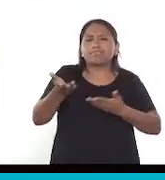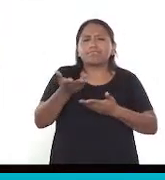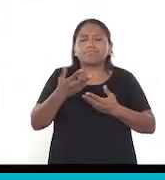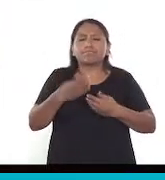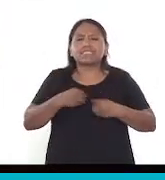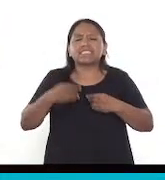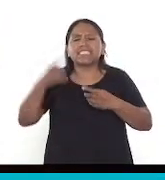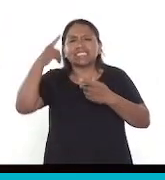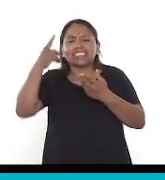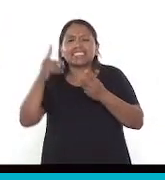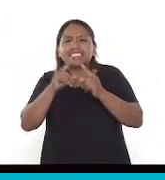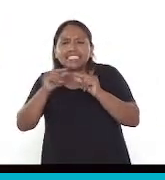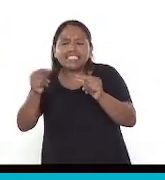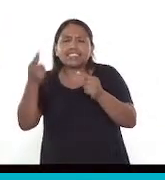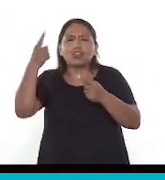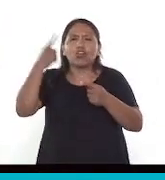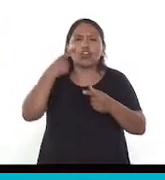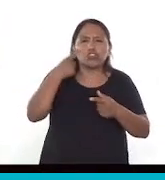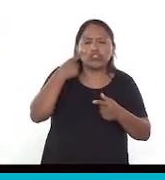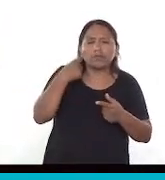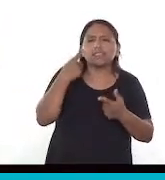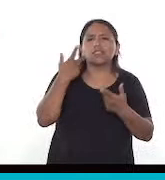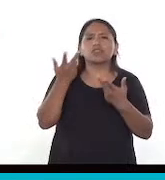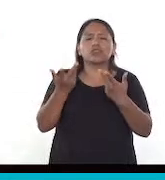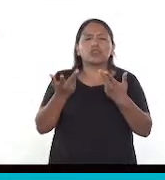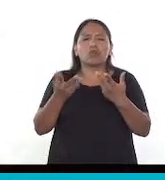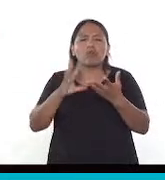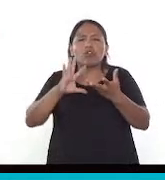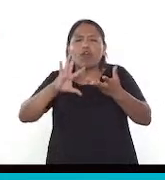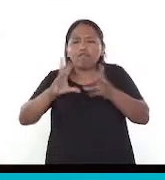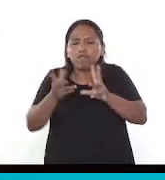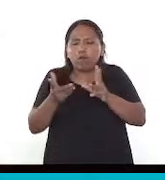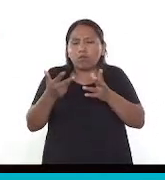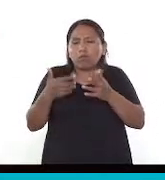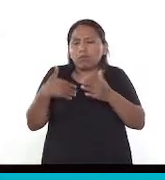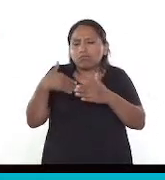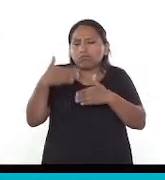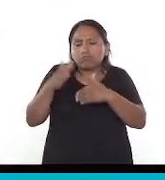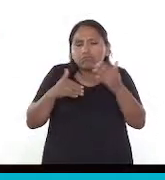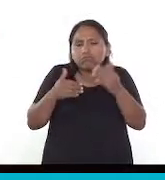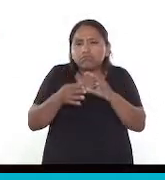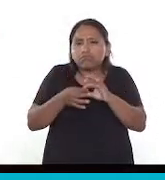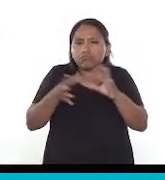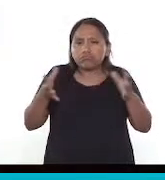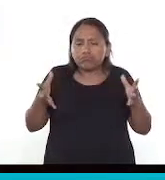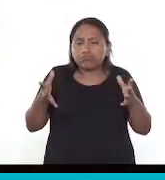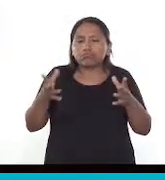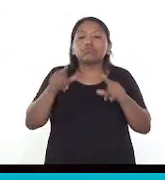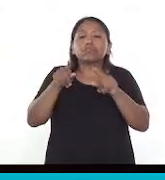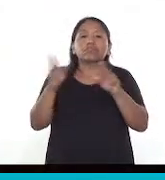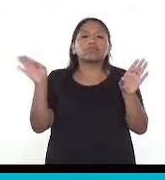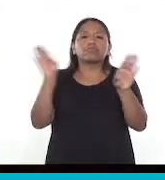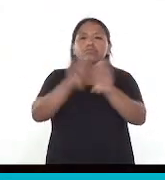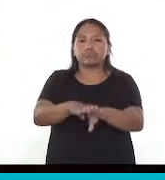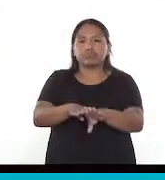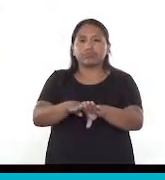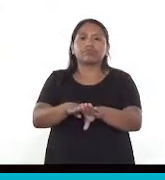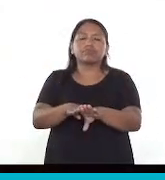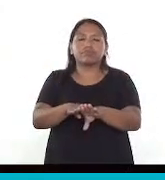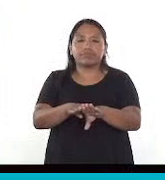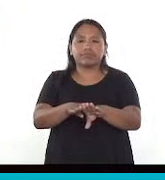espíritu crítico al conocimiento como una posibilidad más de acercarse a la libertad fueron cerradas